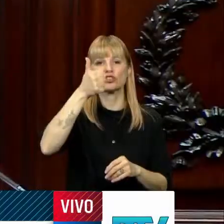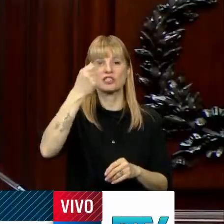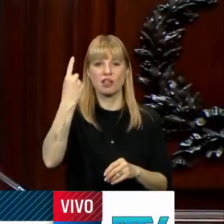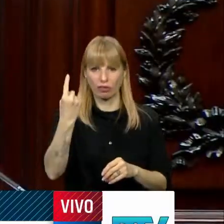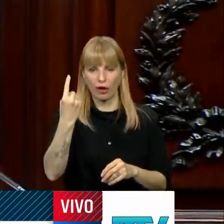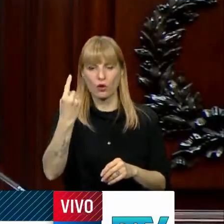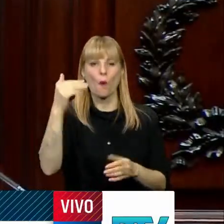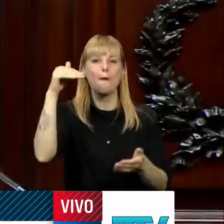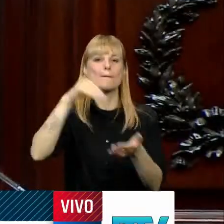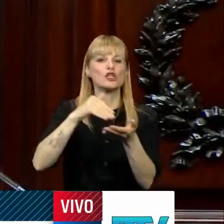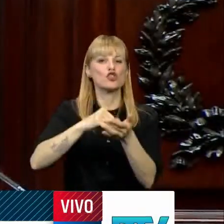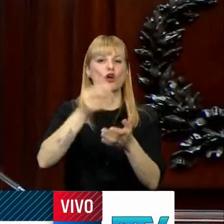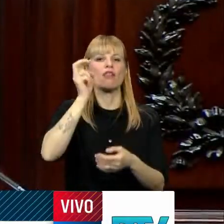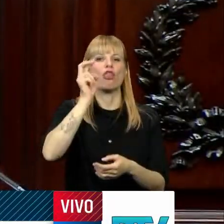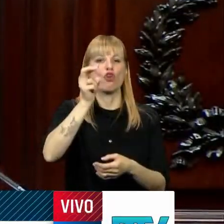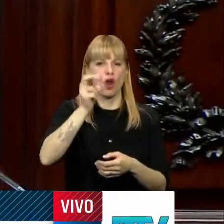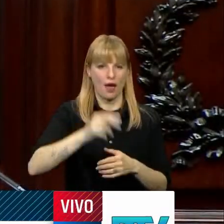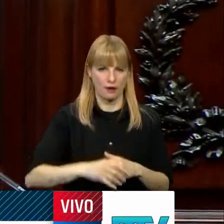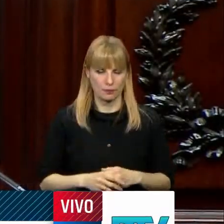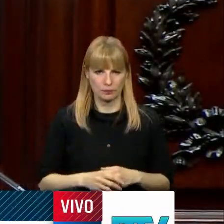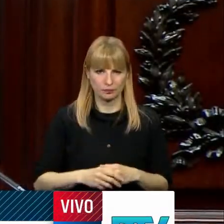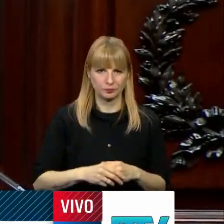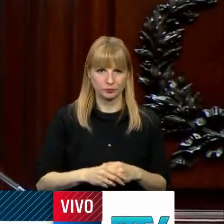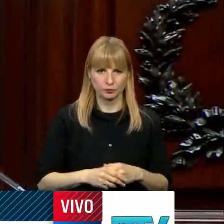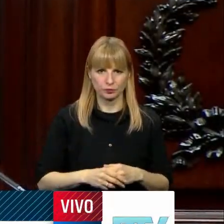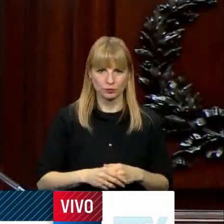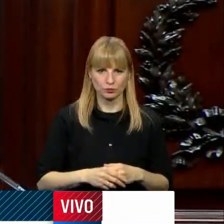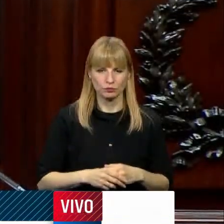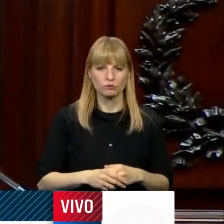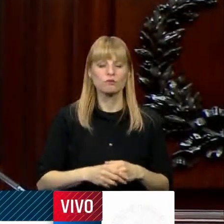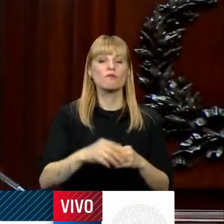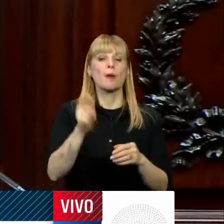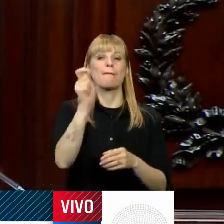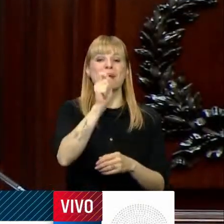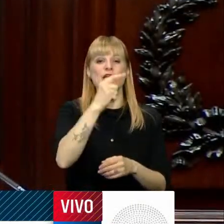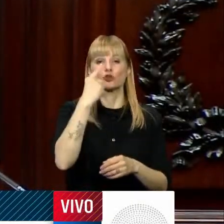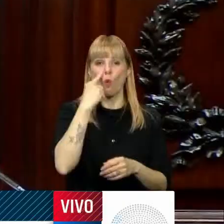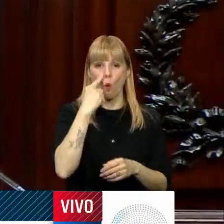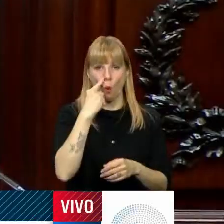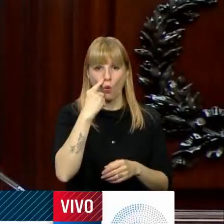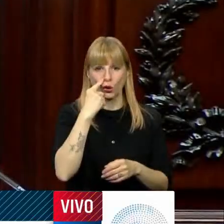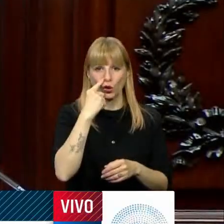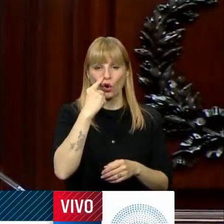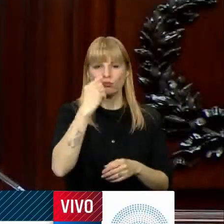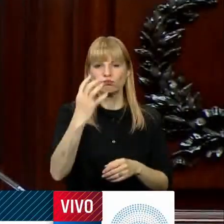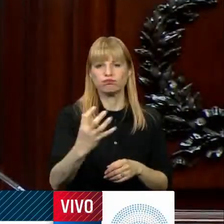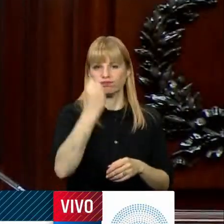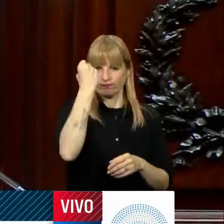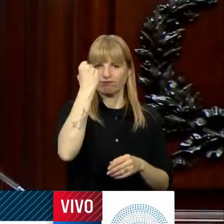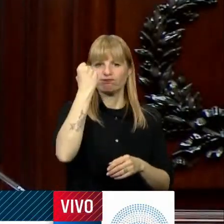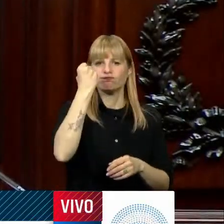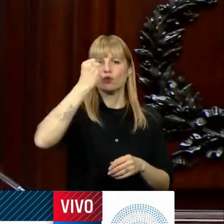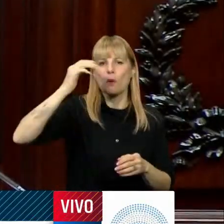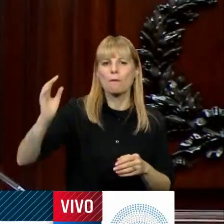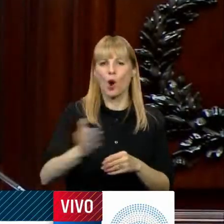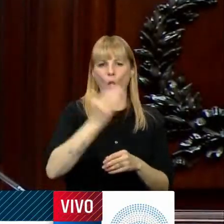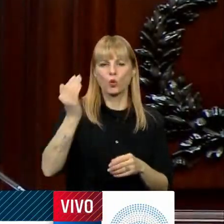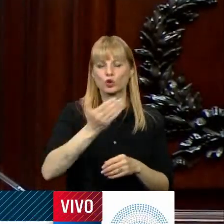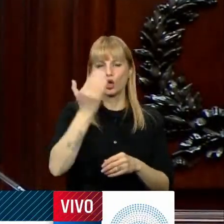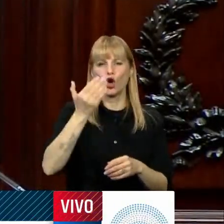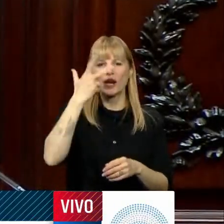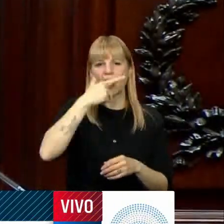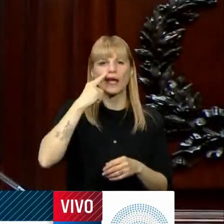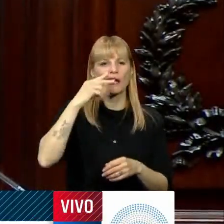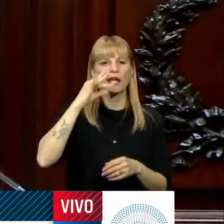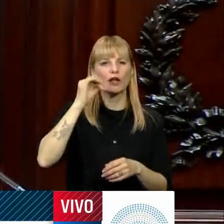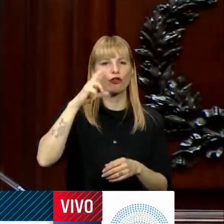3.761 millones de dólares. En el mes de junio se logró la mayor producción de hidrocarburos de los